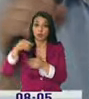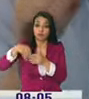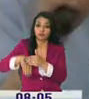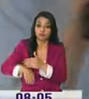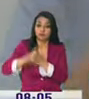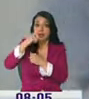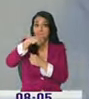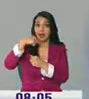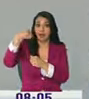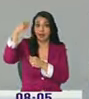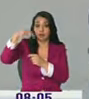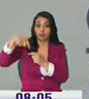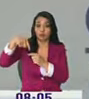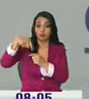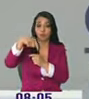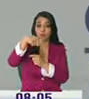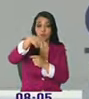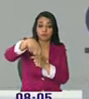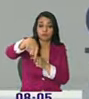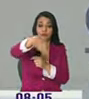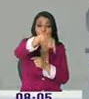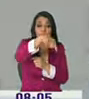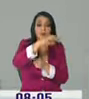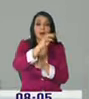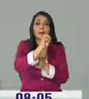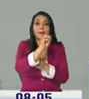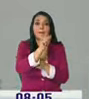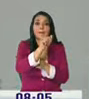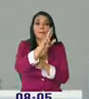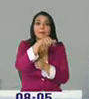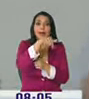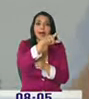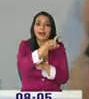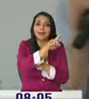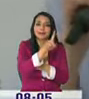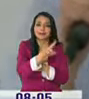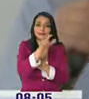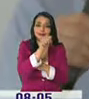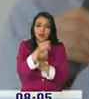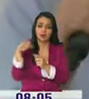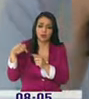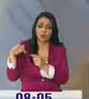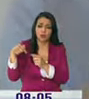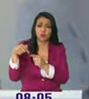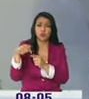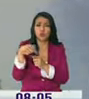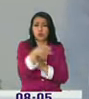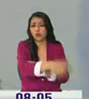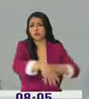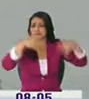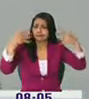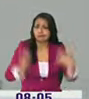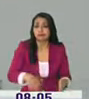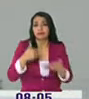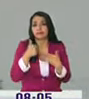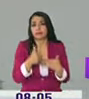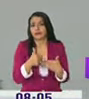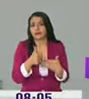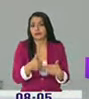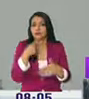Carapungo hasta el redondel de La Marquesa. Va a generar un enorme beneficio para la